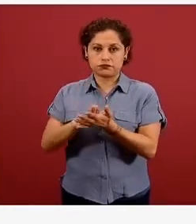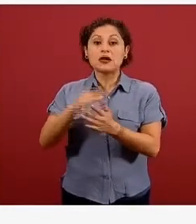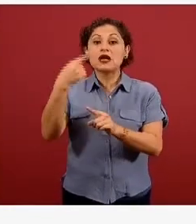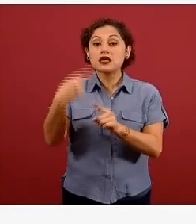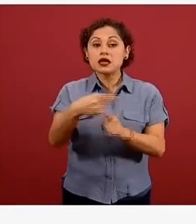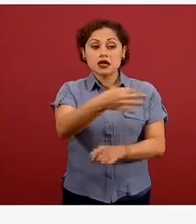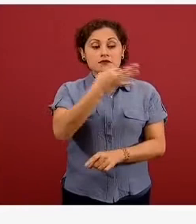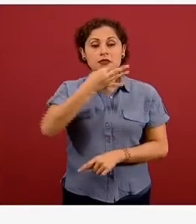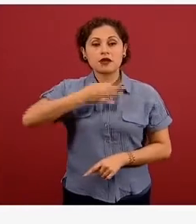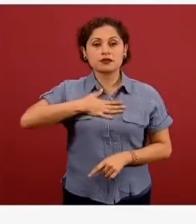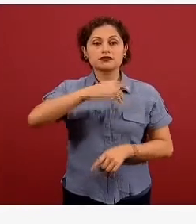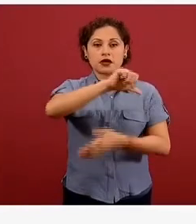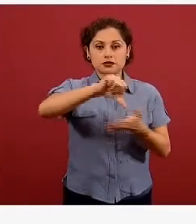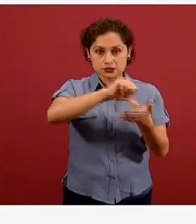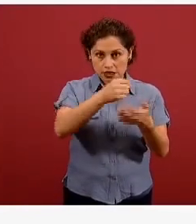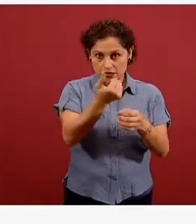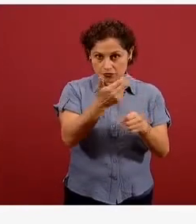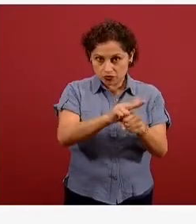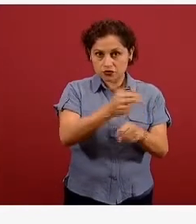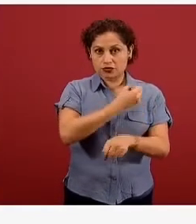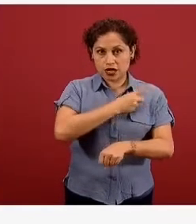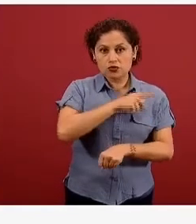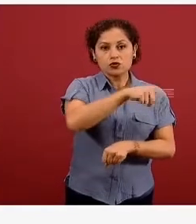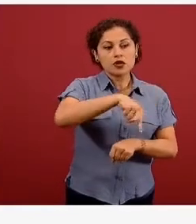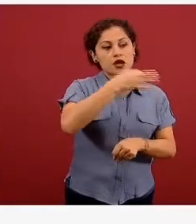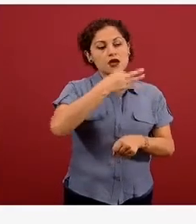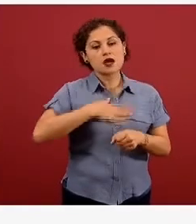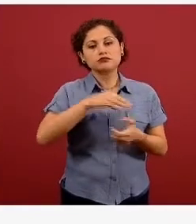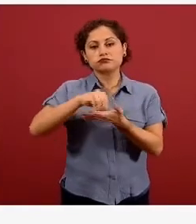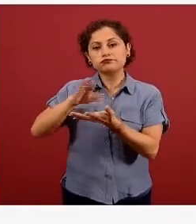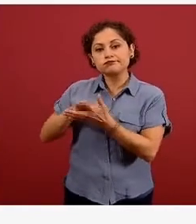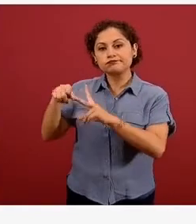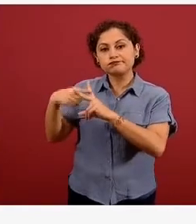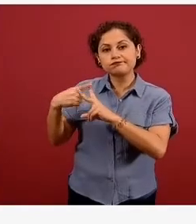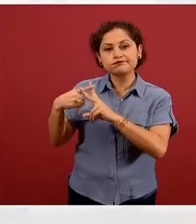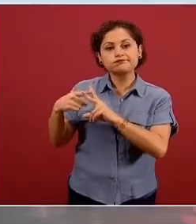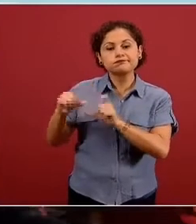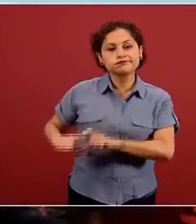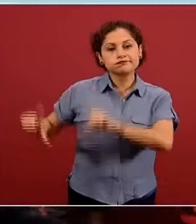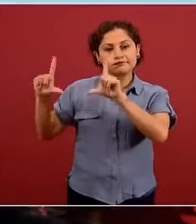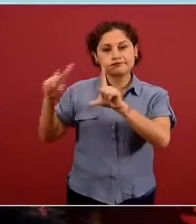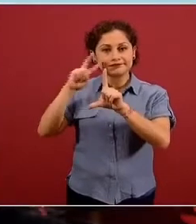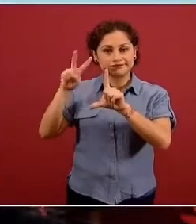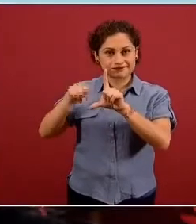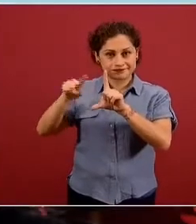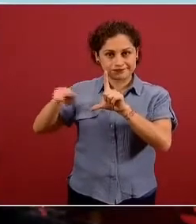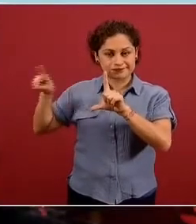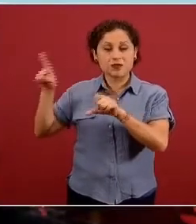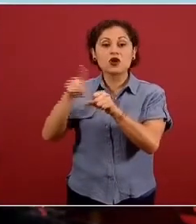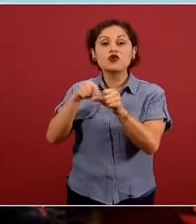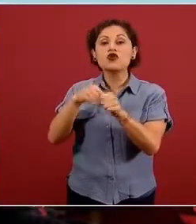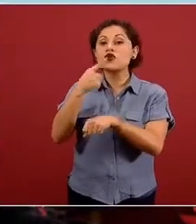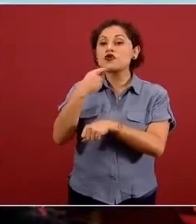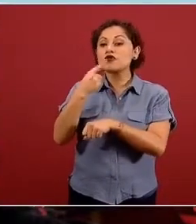Y se puede ver obviamente que el proceso de confirmación va avanzando y veremos que esta sombra roja empieza a ocupar el espacio